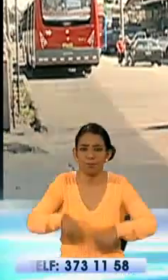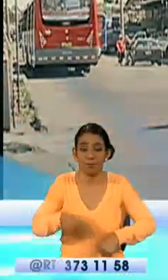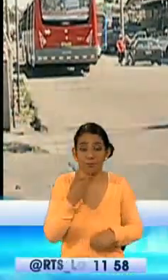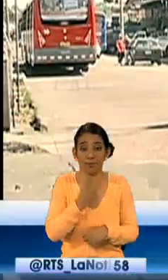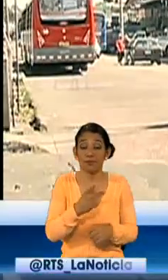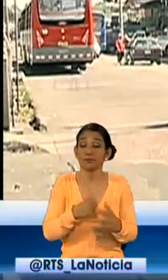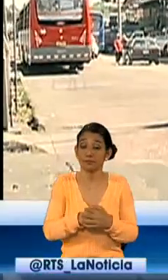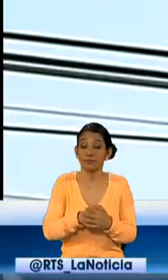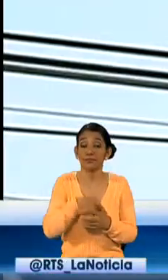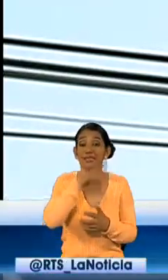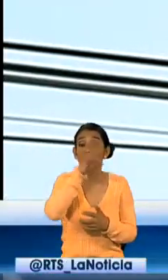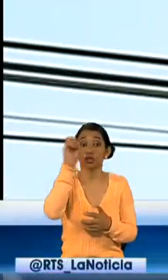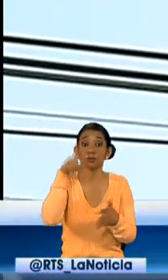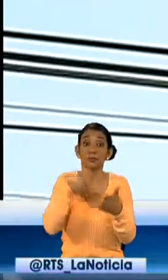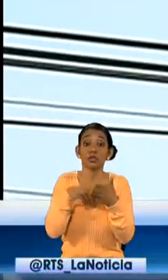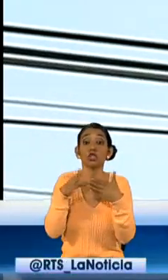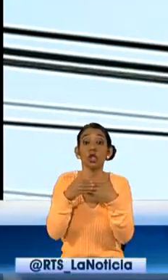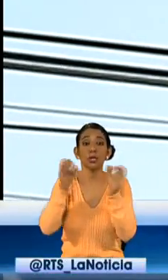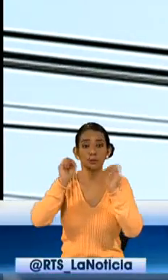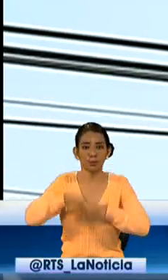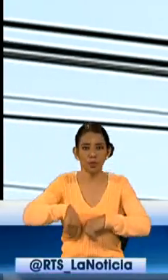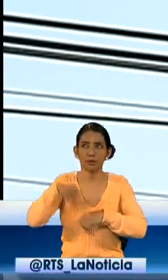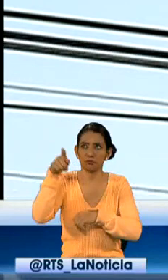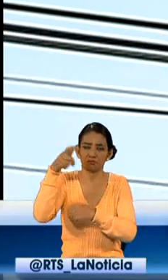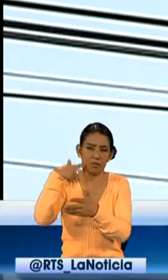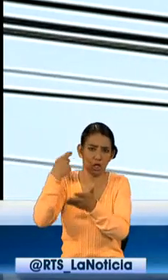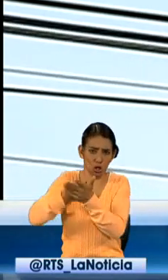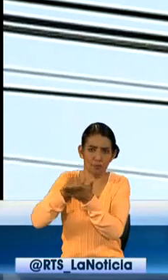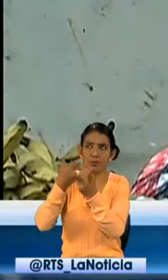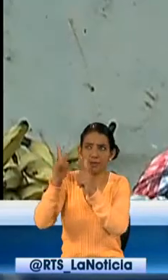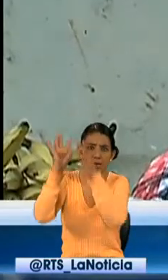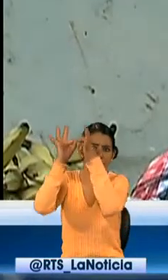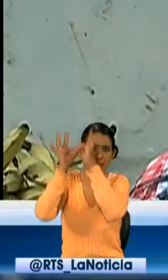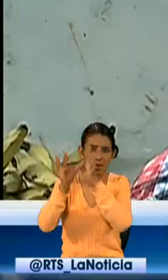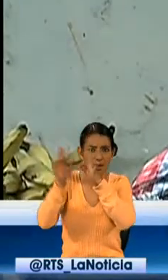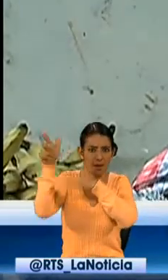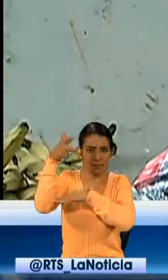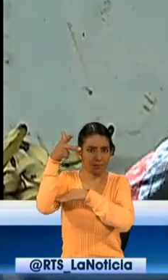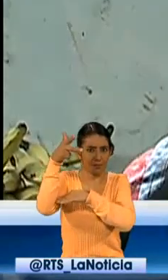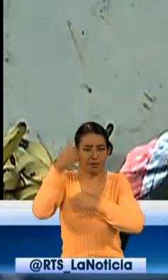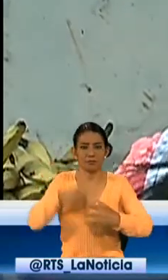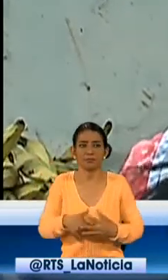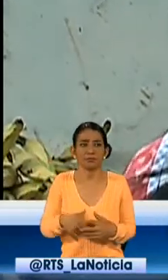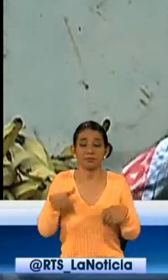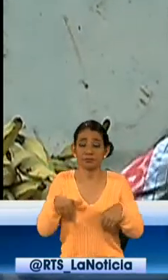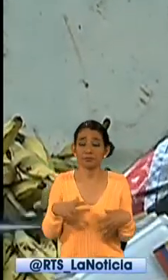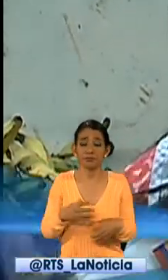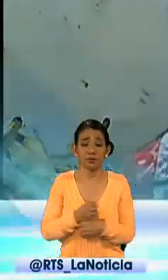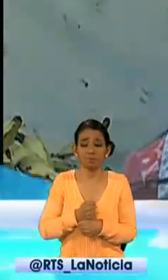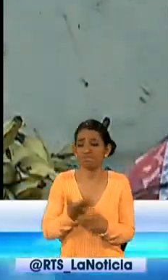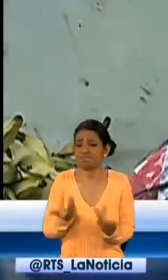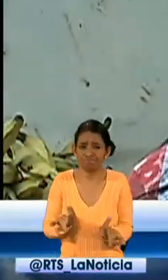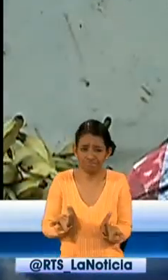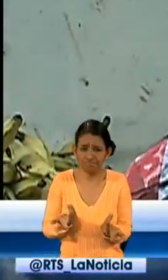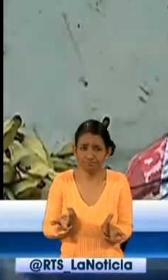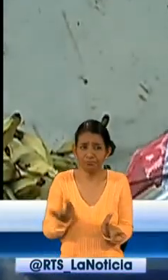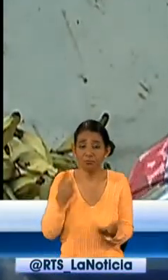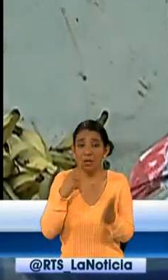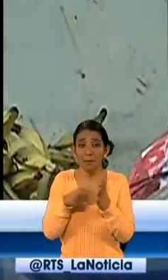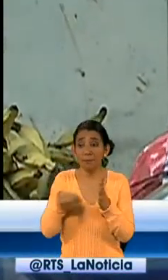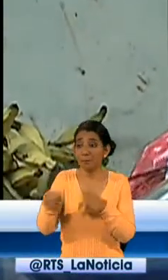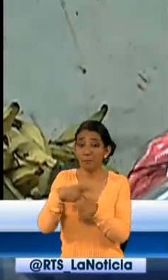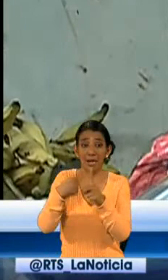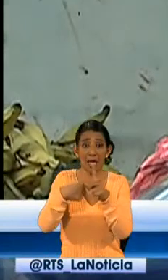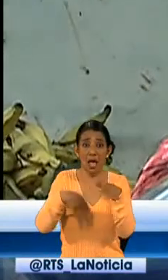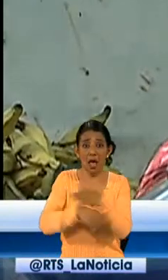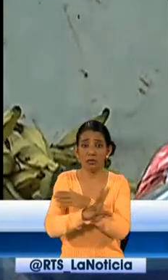los que se invertirán en la instalación e implementación de estas cámaras. No hay ninguna seguridad. Aquí al menos meten la mano al bolsillo y